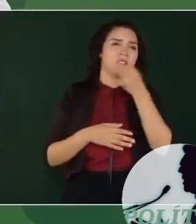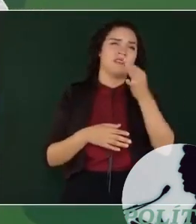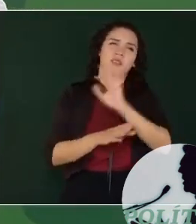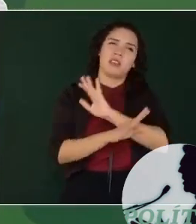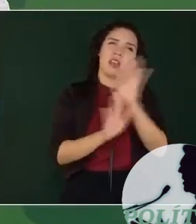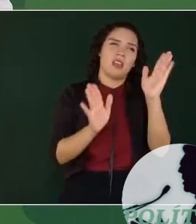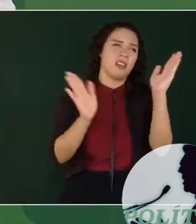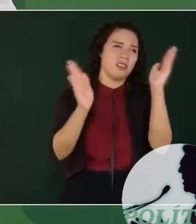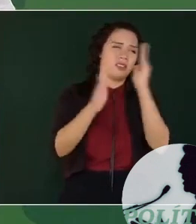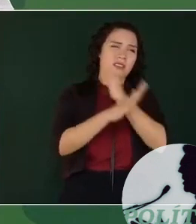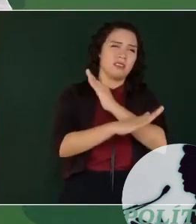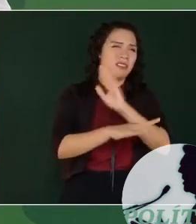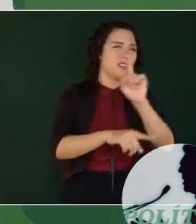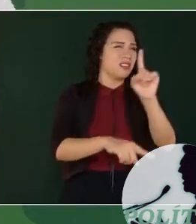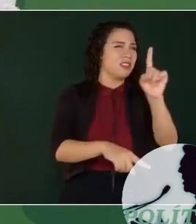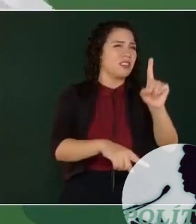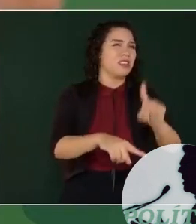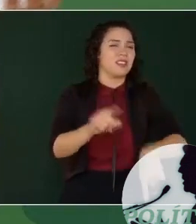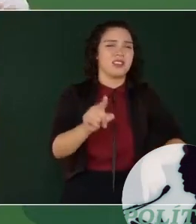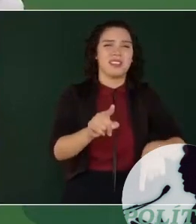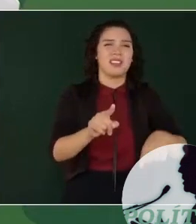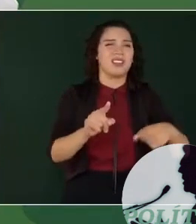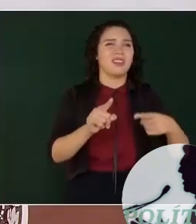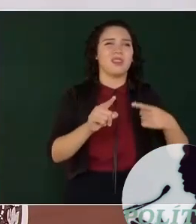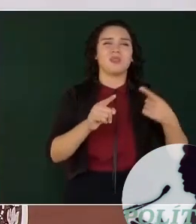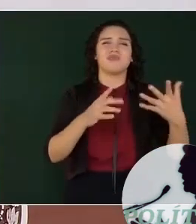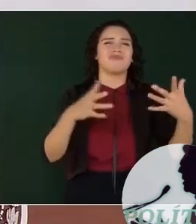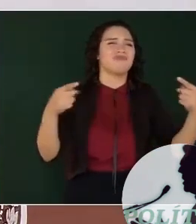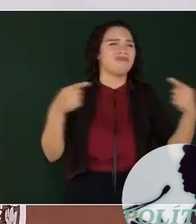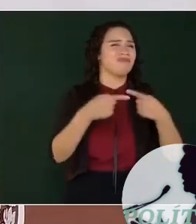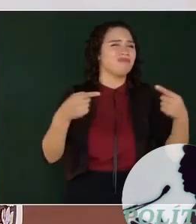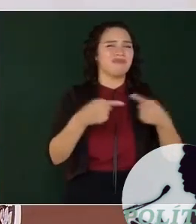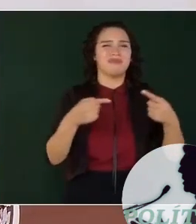cesara la violencia. Así fue más o menos.